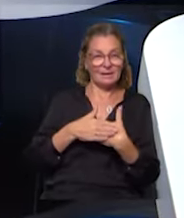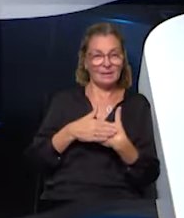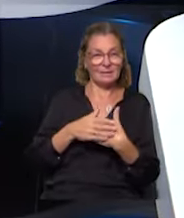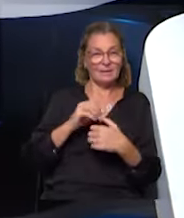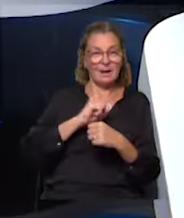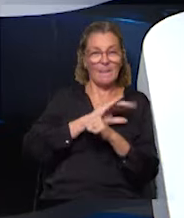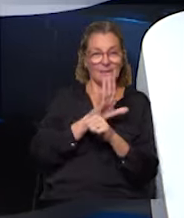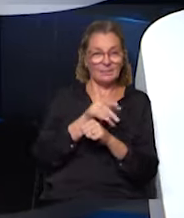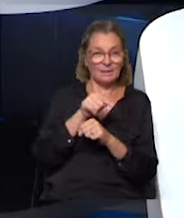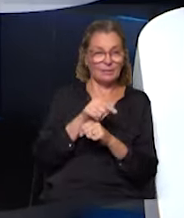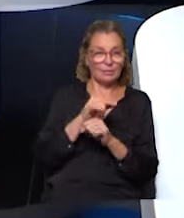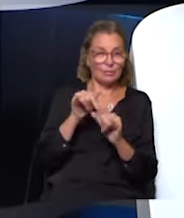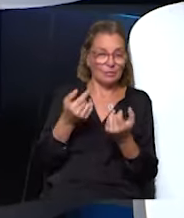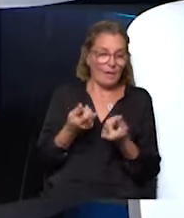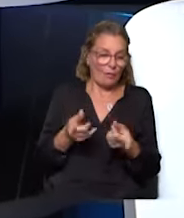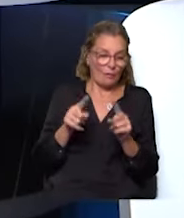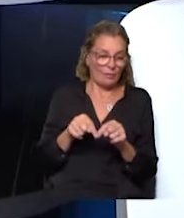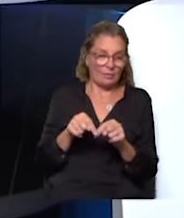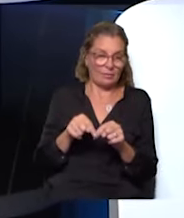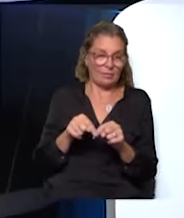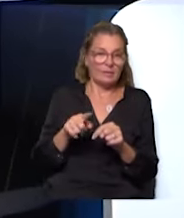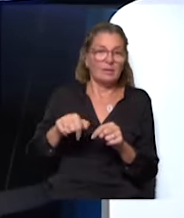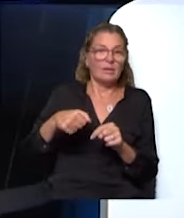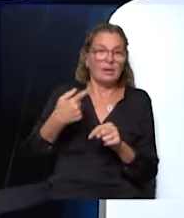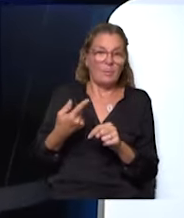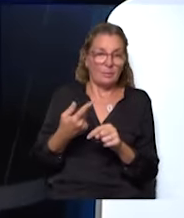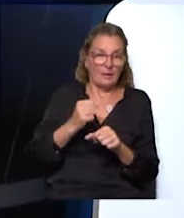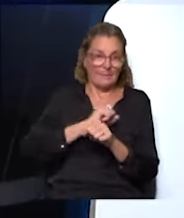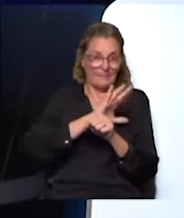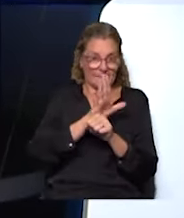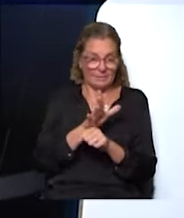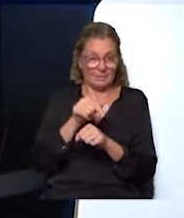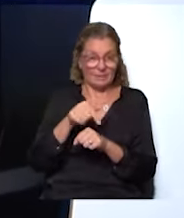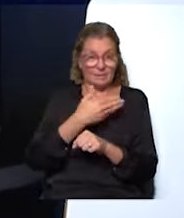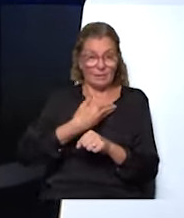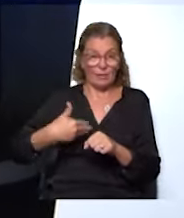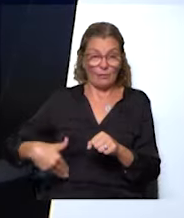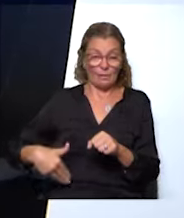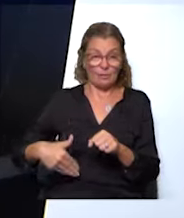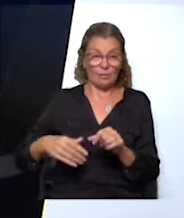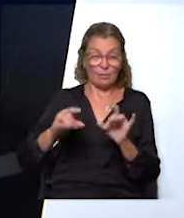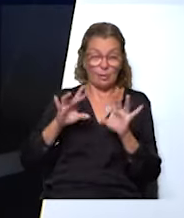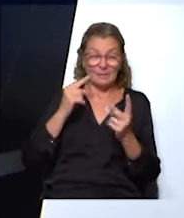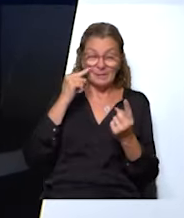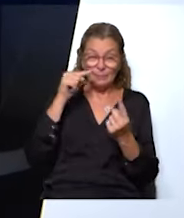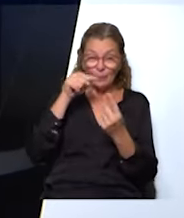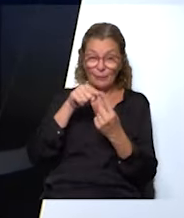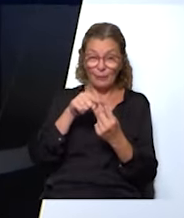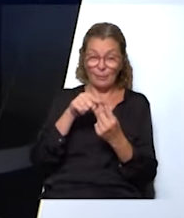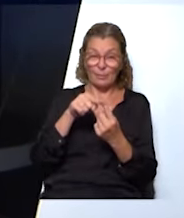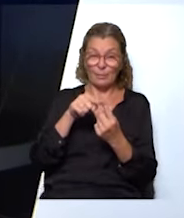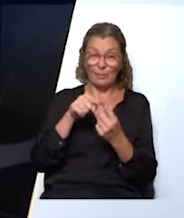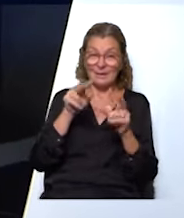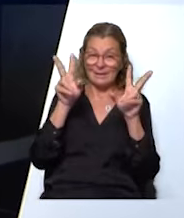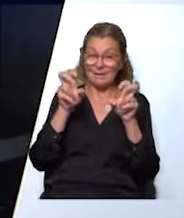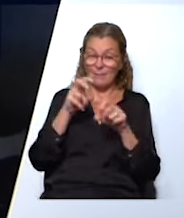pandemia operó en eso y ya se recuperó después de la pandemia como este gobierno solo pone el foco en la cuestión